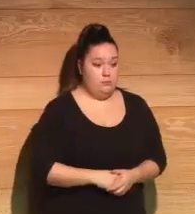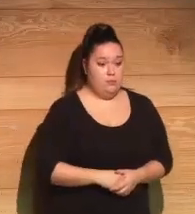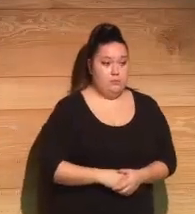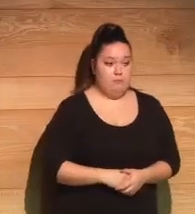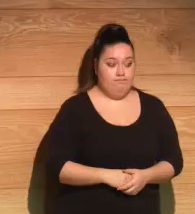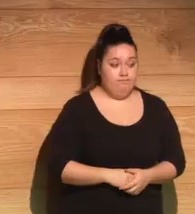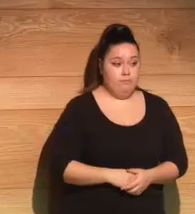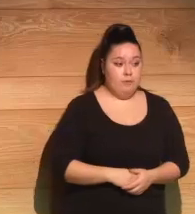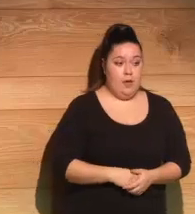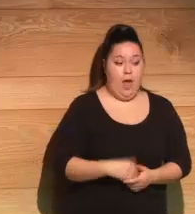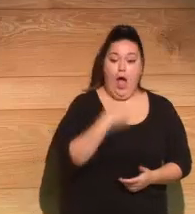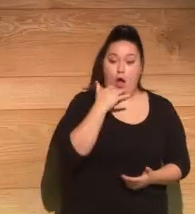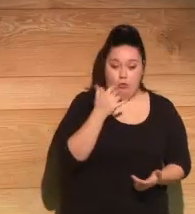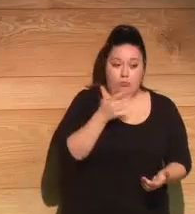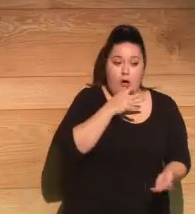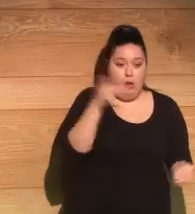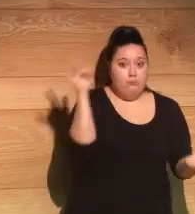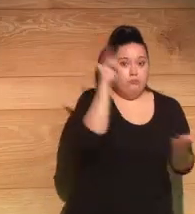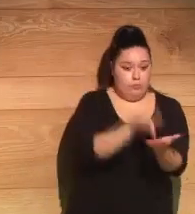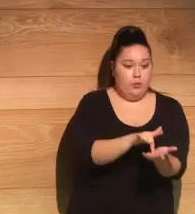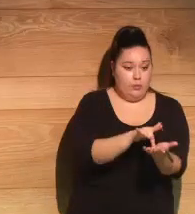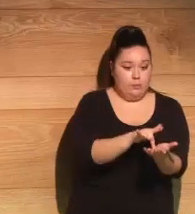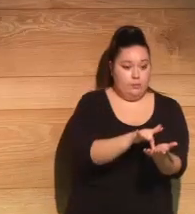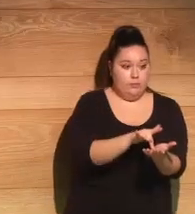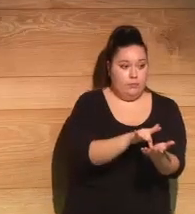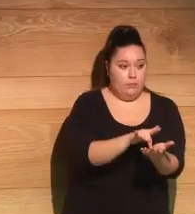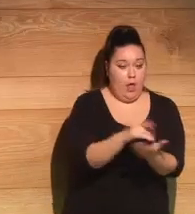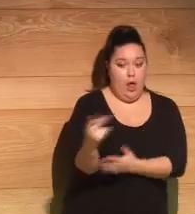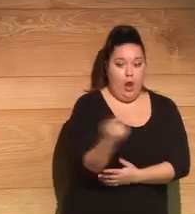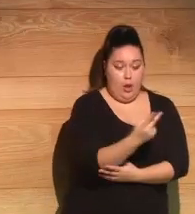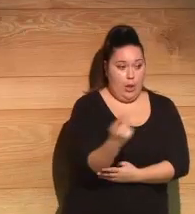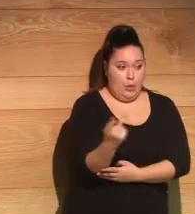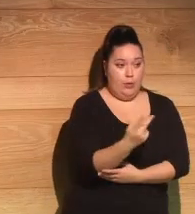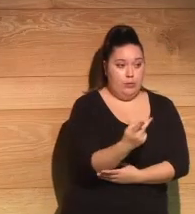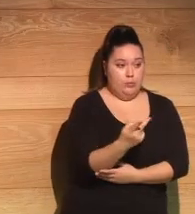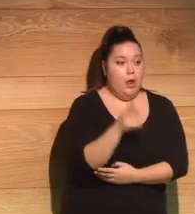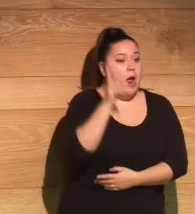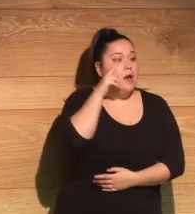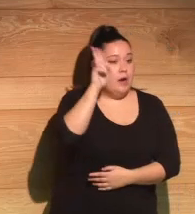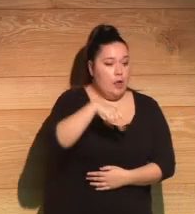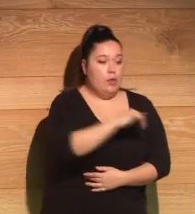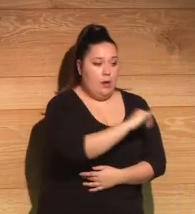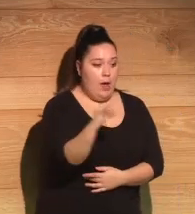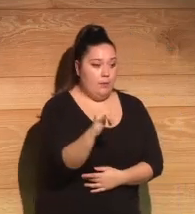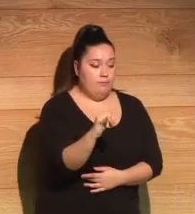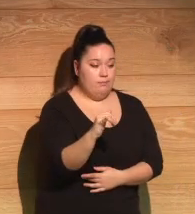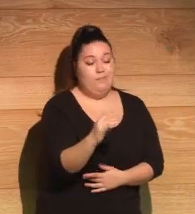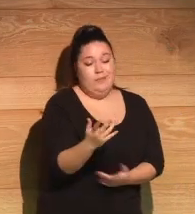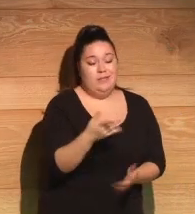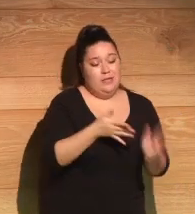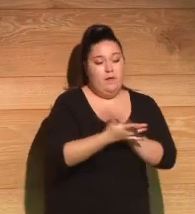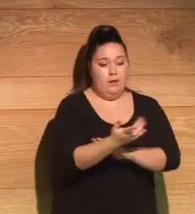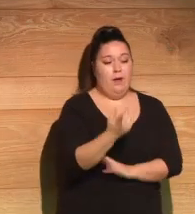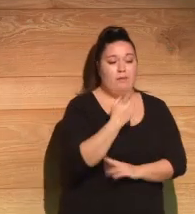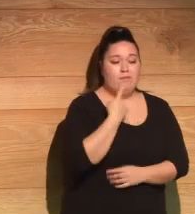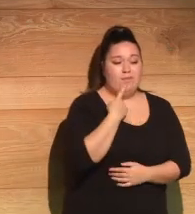ese fenómeno y que es un fenómeno que las dos partes tienen razón y que es difícil